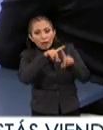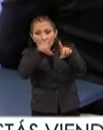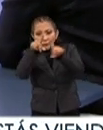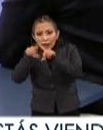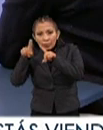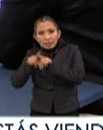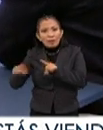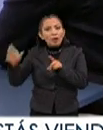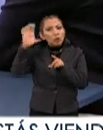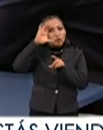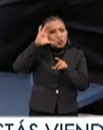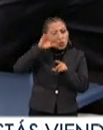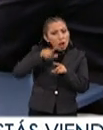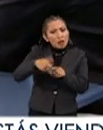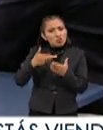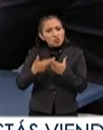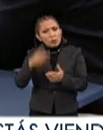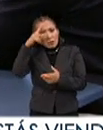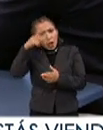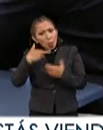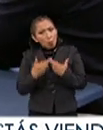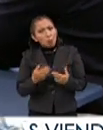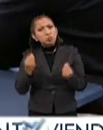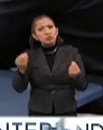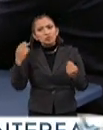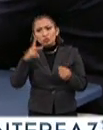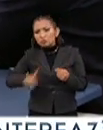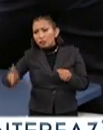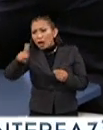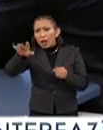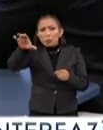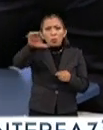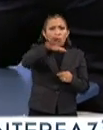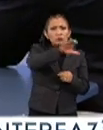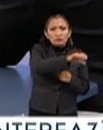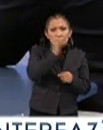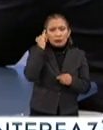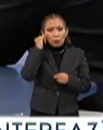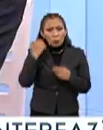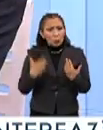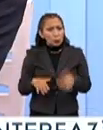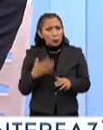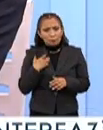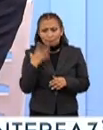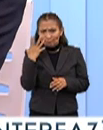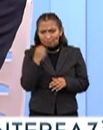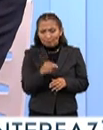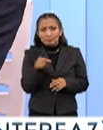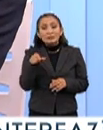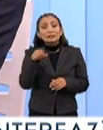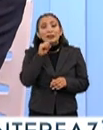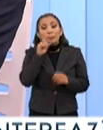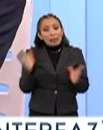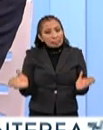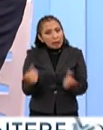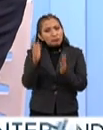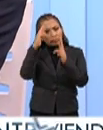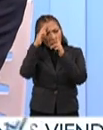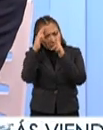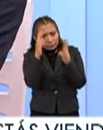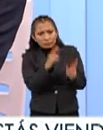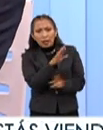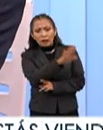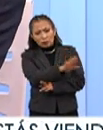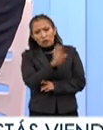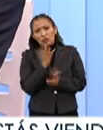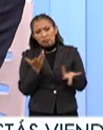diversidad cultural y esta riqueza que tiene el país a través de sus pueblos indígenas, fomentar el respeto